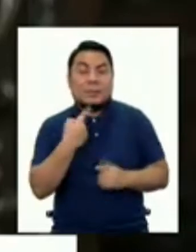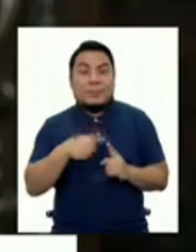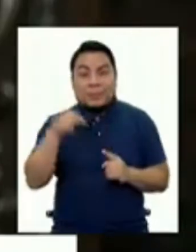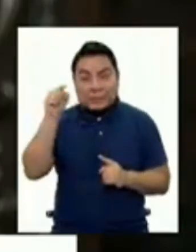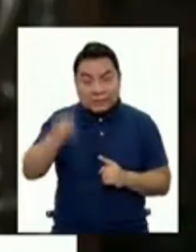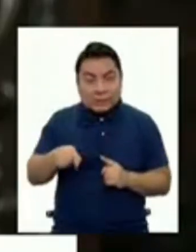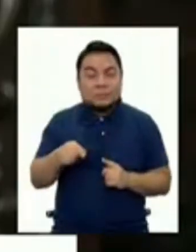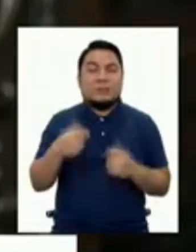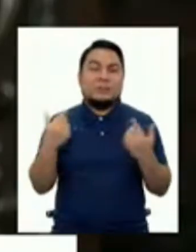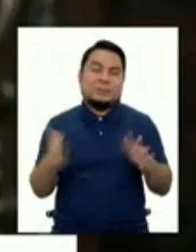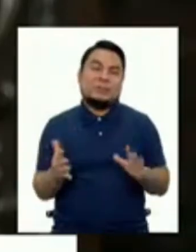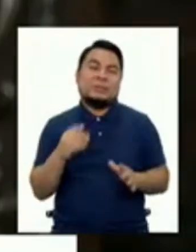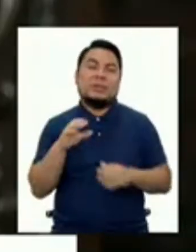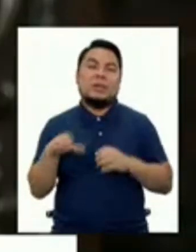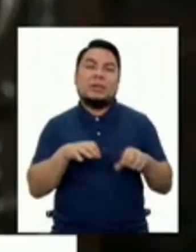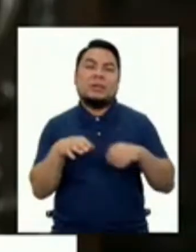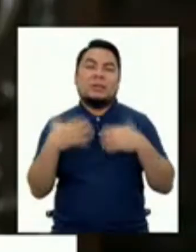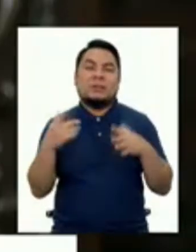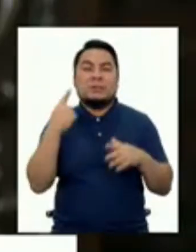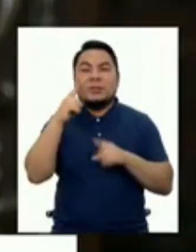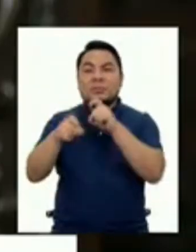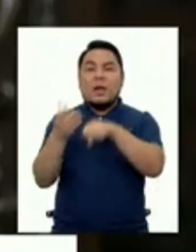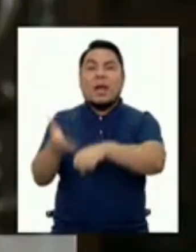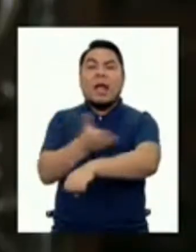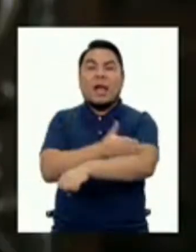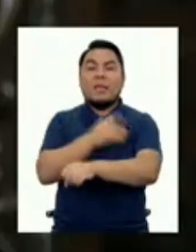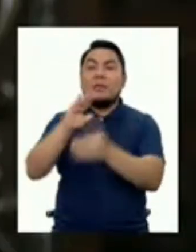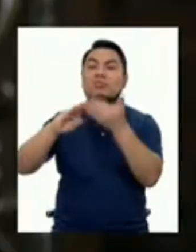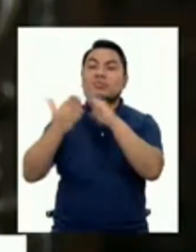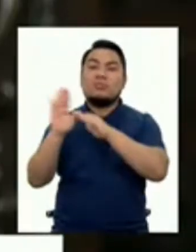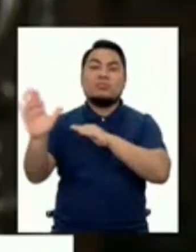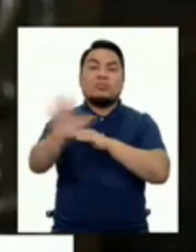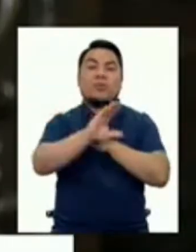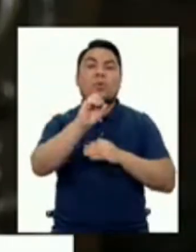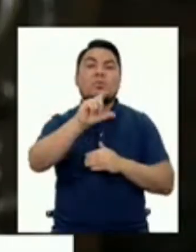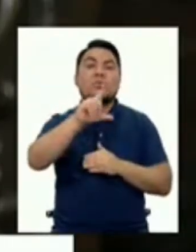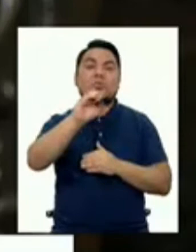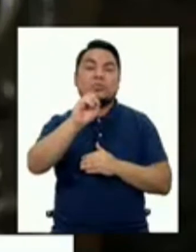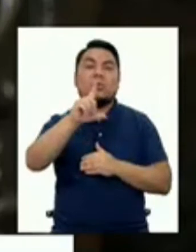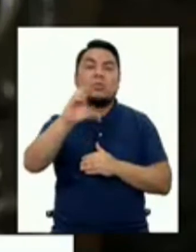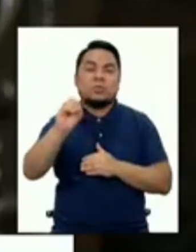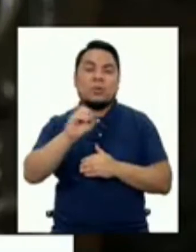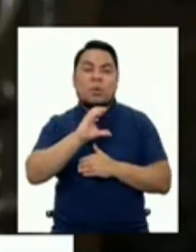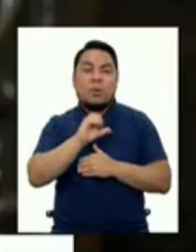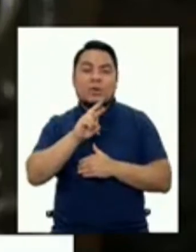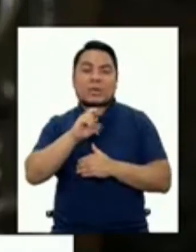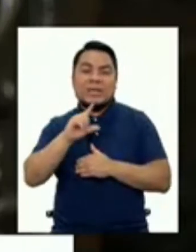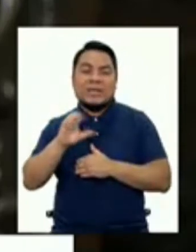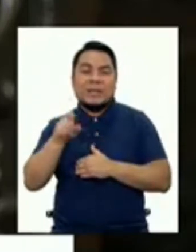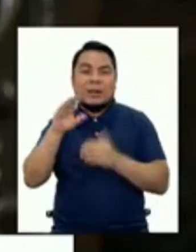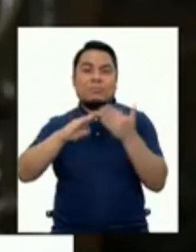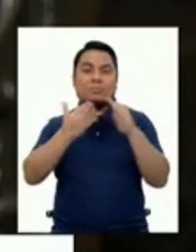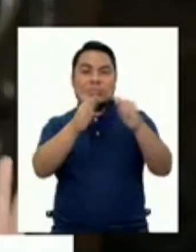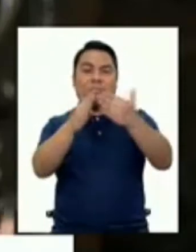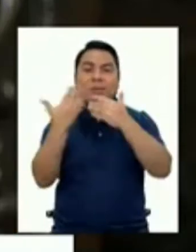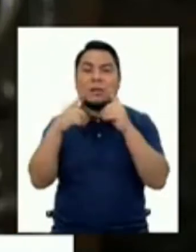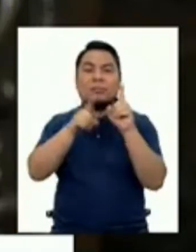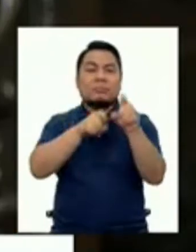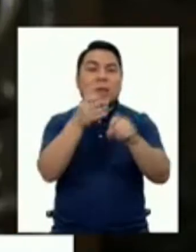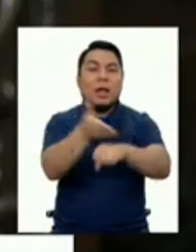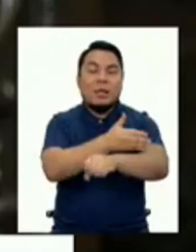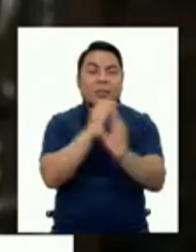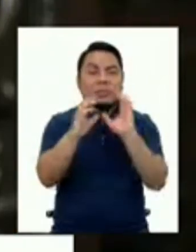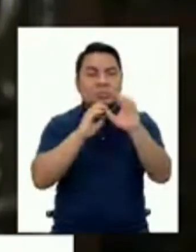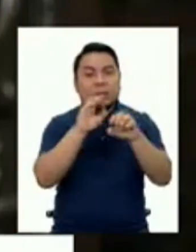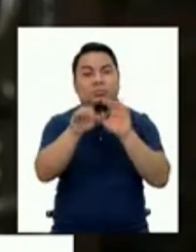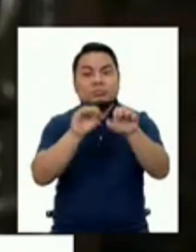este contexto ya se han reactivado la consulta previa con las comunidades de Hoyo y Corire, y de la misma manera estamos aplicando esta